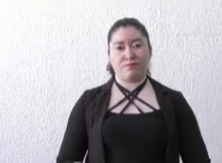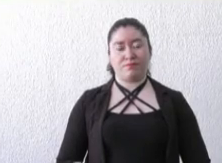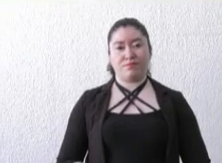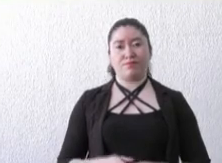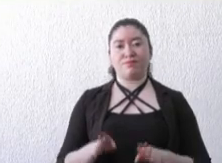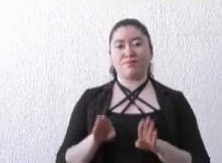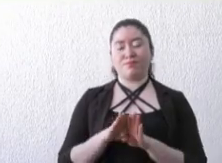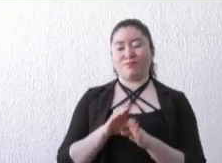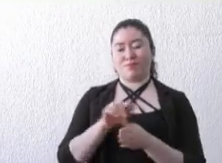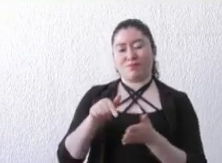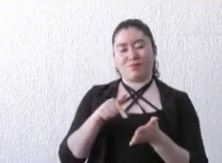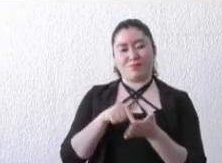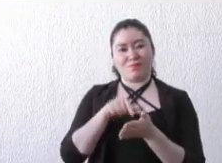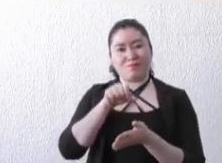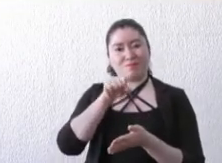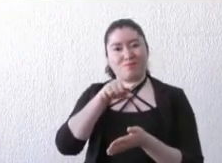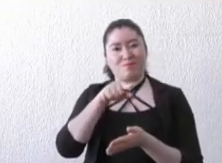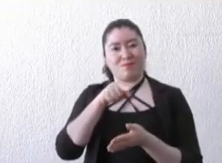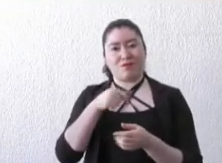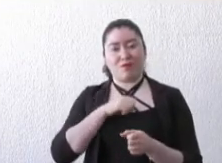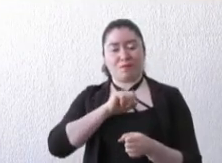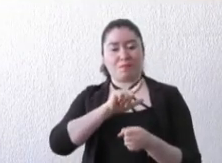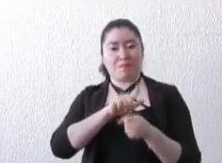especializado en las artes escénicas.